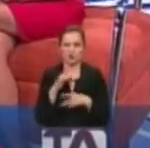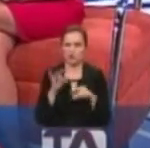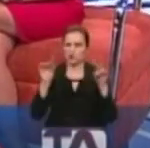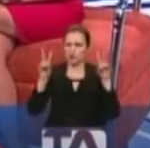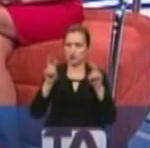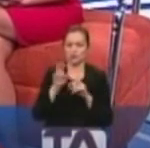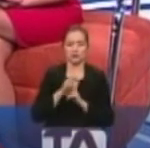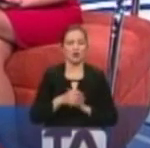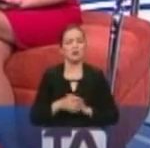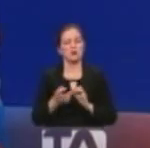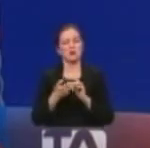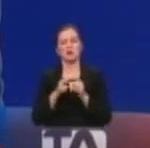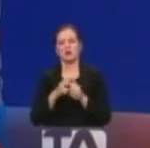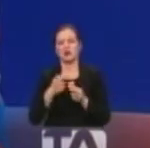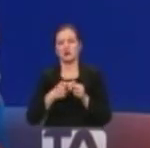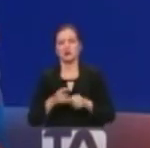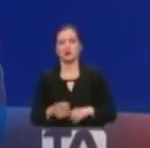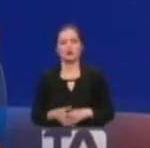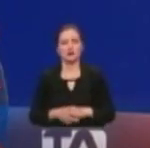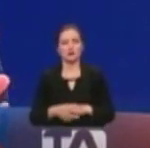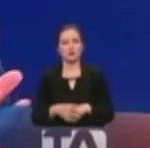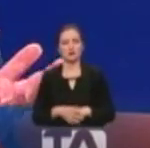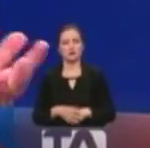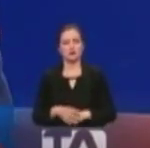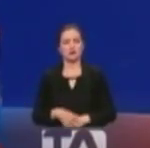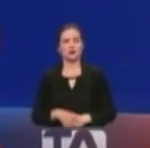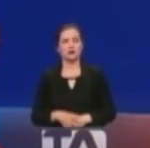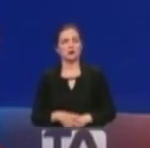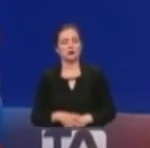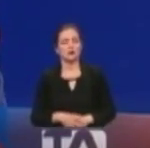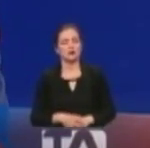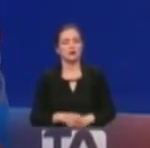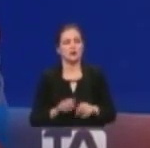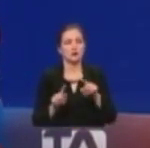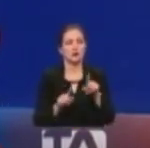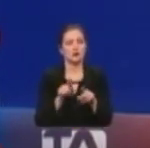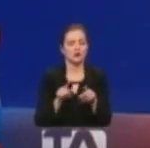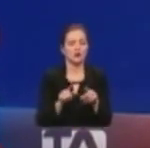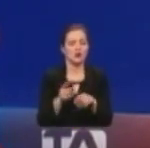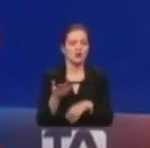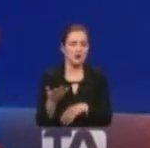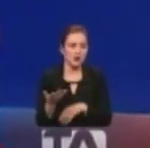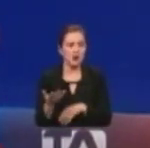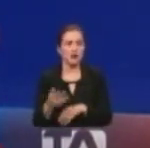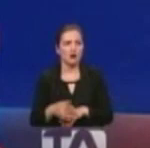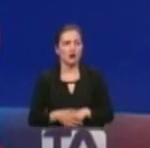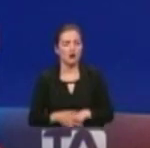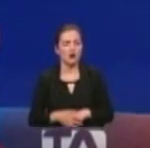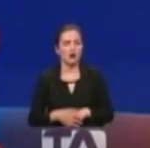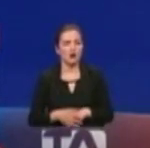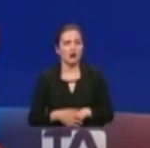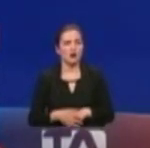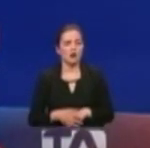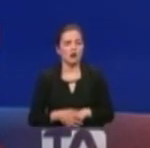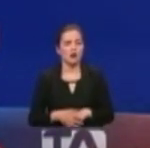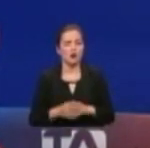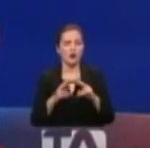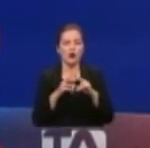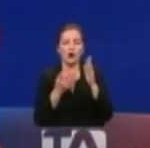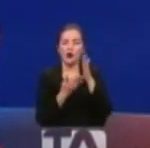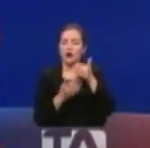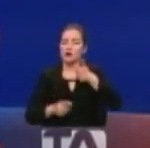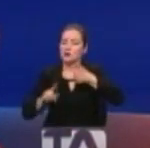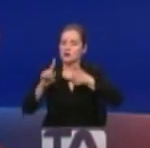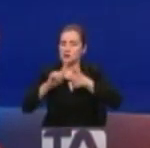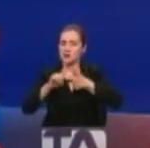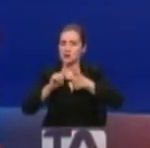tema de la situación de la ciudad? Bueno, algunos elementos que sí me parece que vale la pena que la ciudadanía los conozca. Por ejemplo,